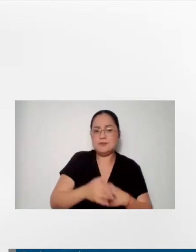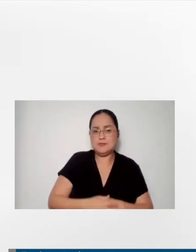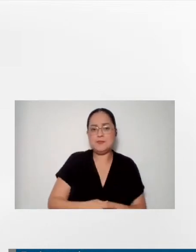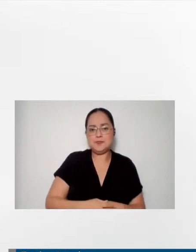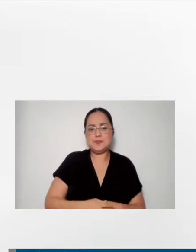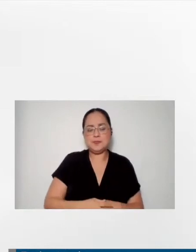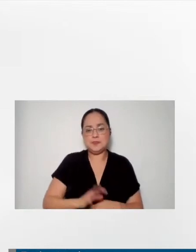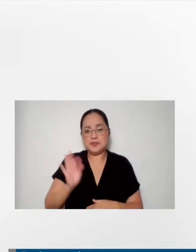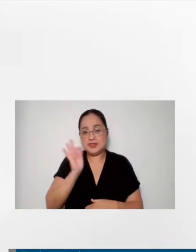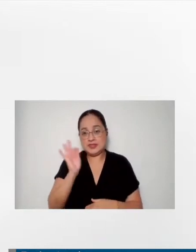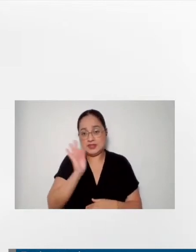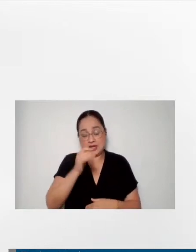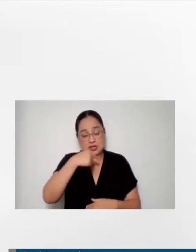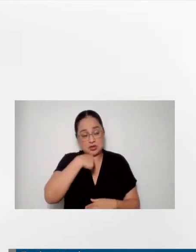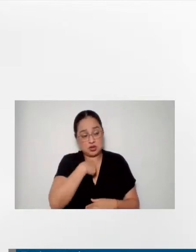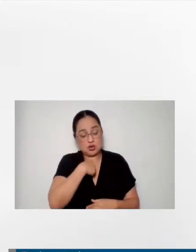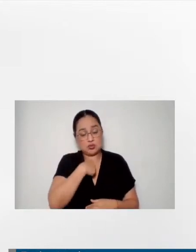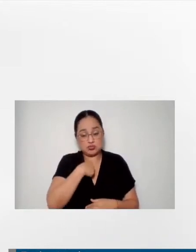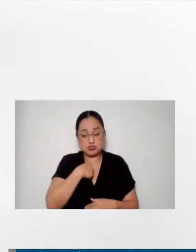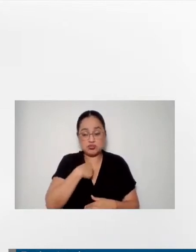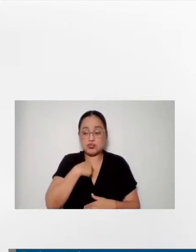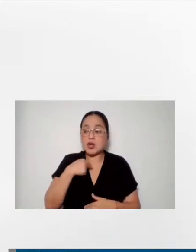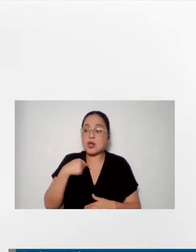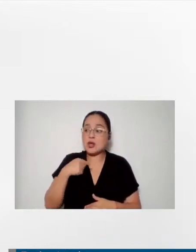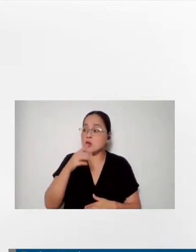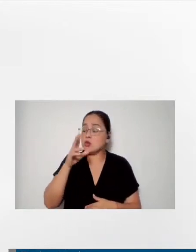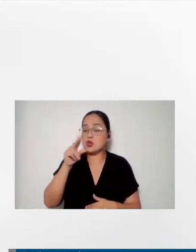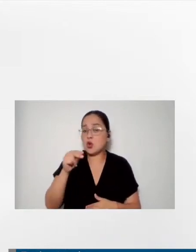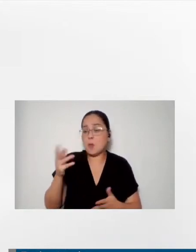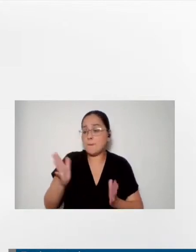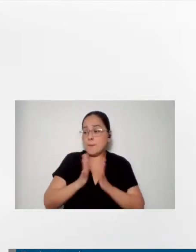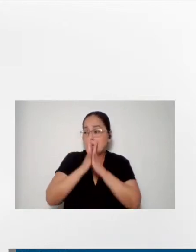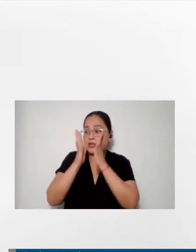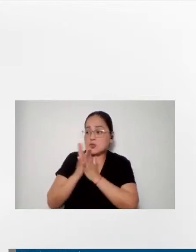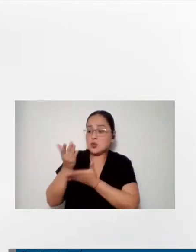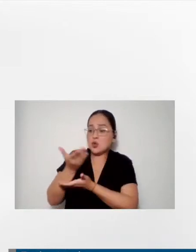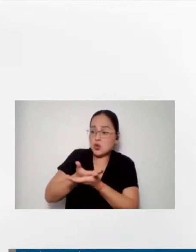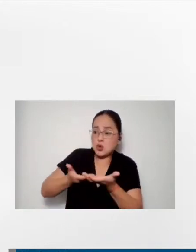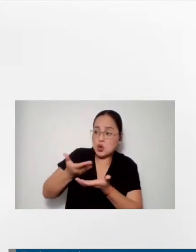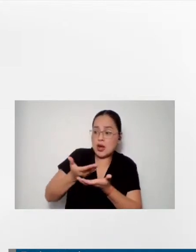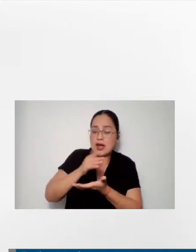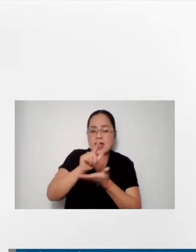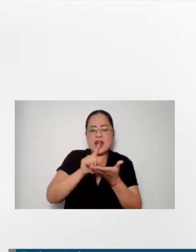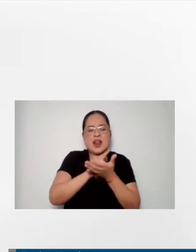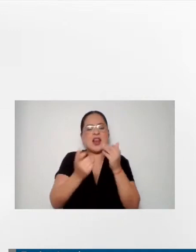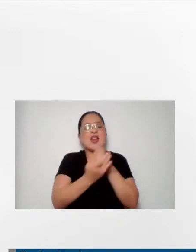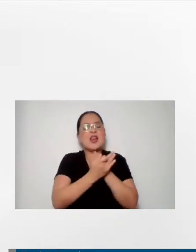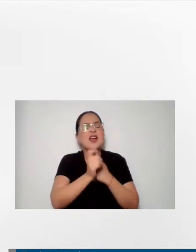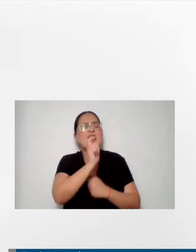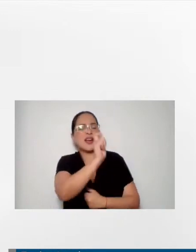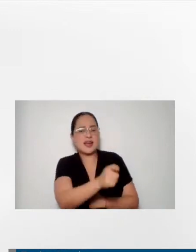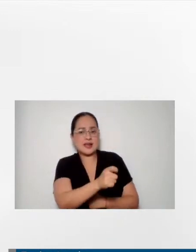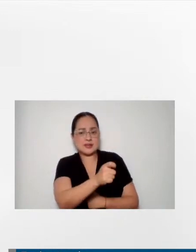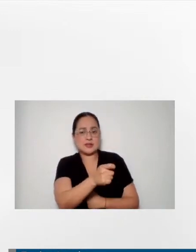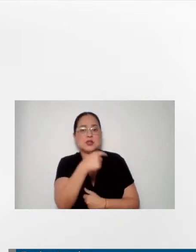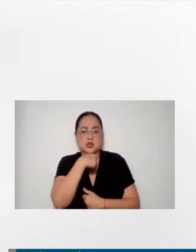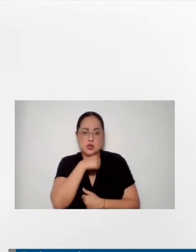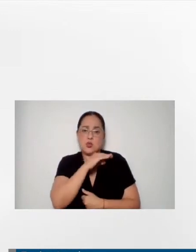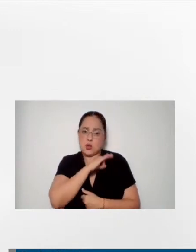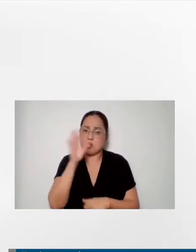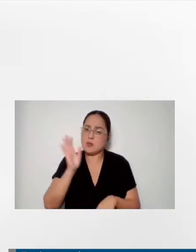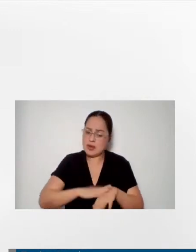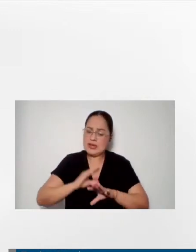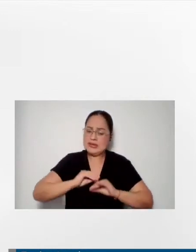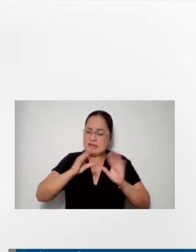me voy de la negociación, de la mediación, la ley, ¿a qué me da derecho? ¿Qué establece la ley? ¿No? Y con eso yo puedo tener más